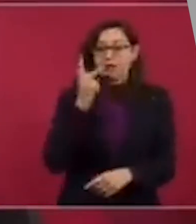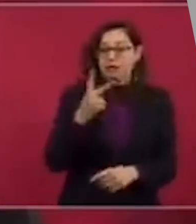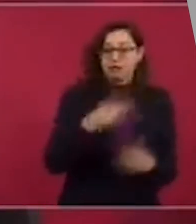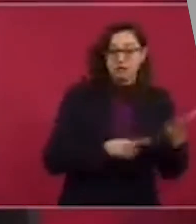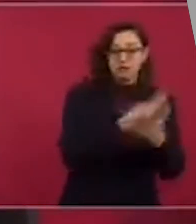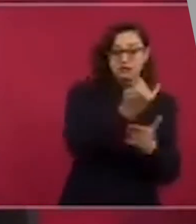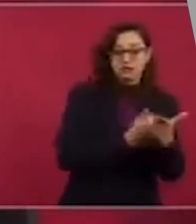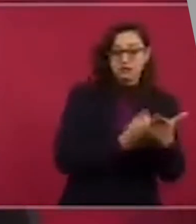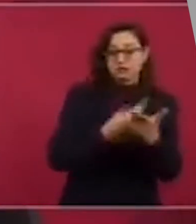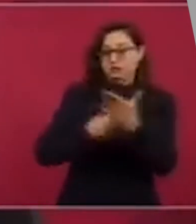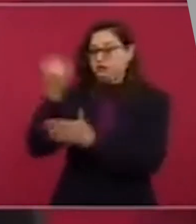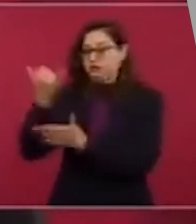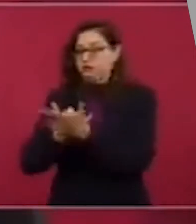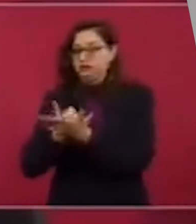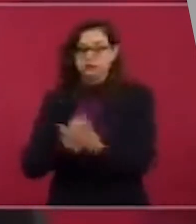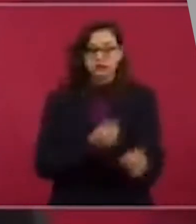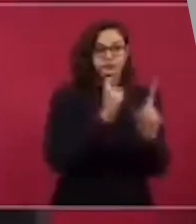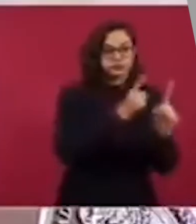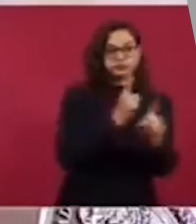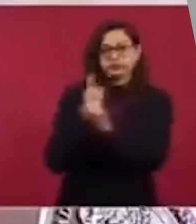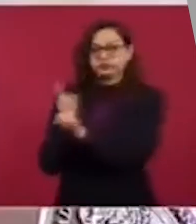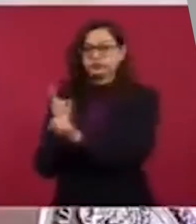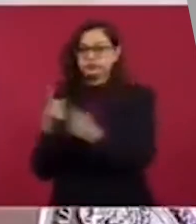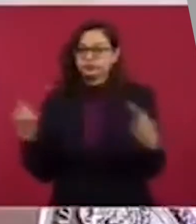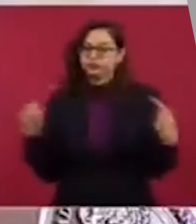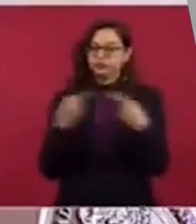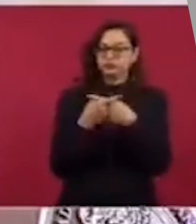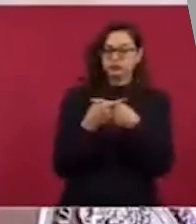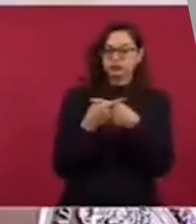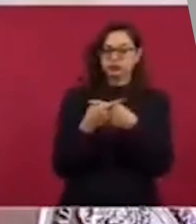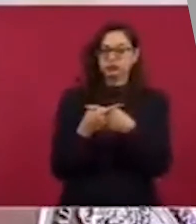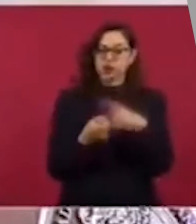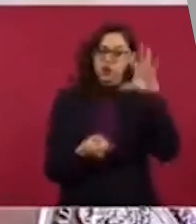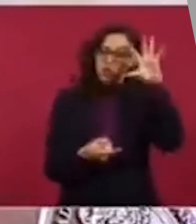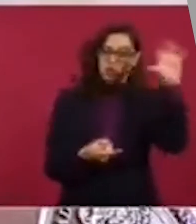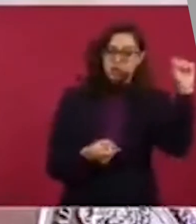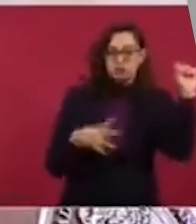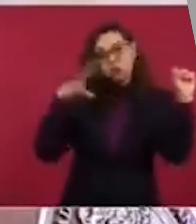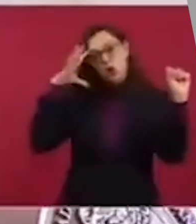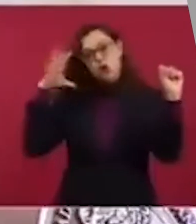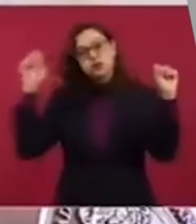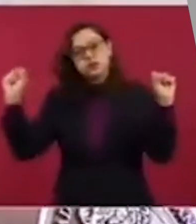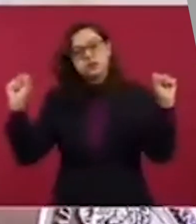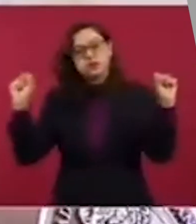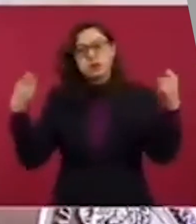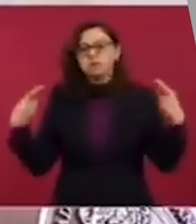sentido estricto es una lucha de poder, en dos concepciones de lo que es el poder.